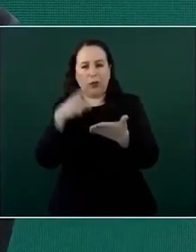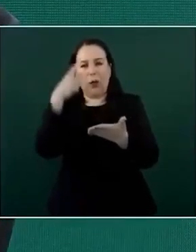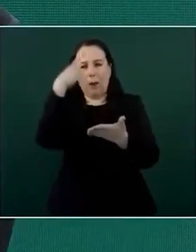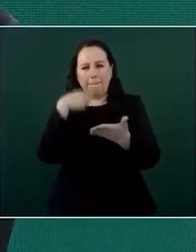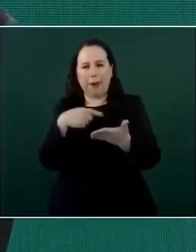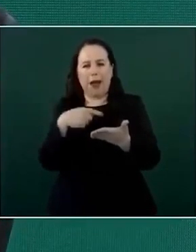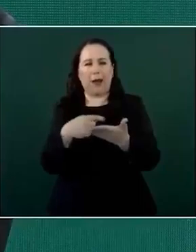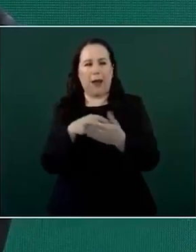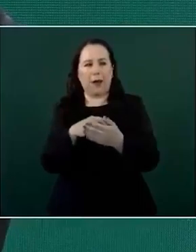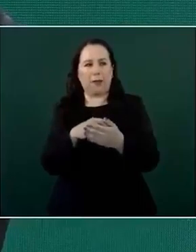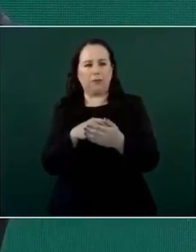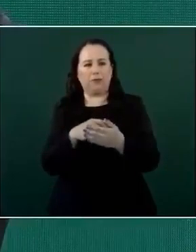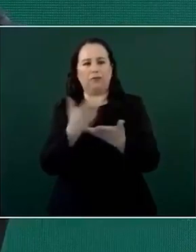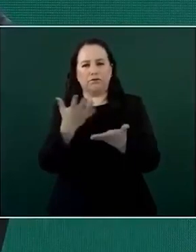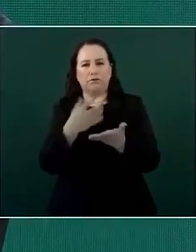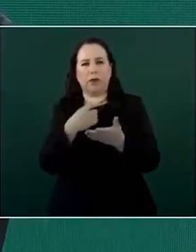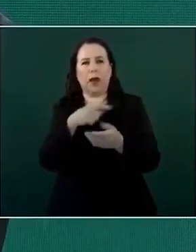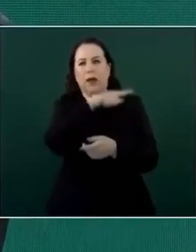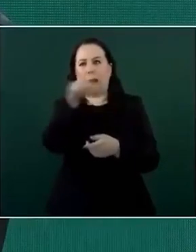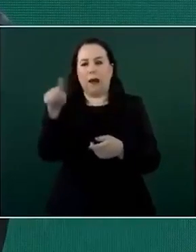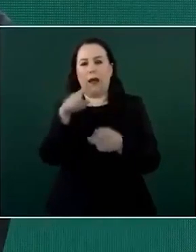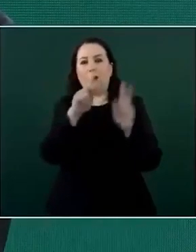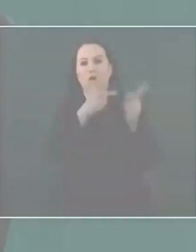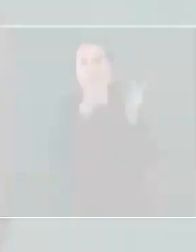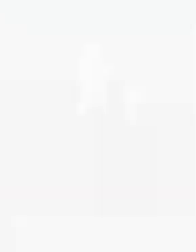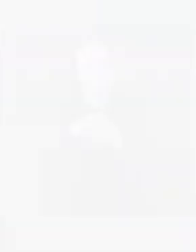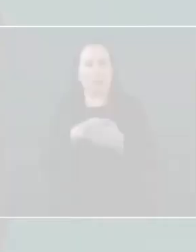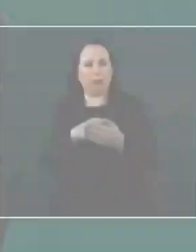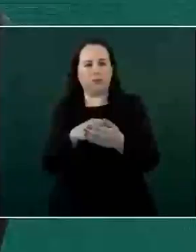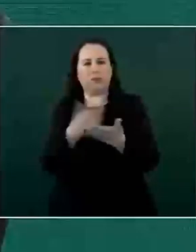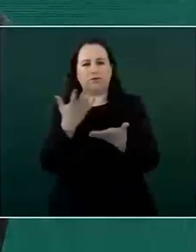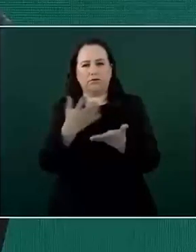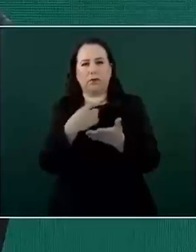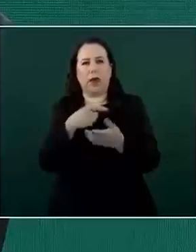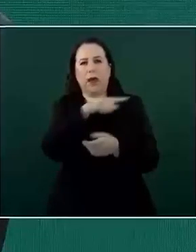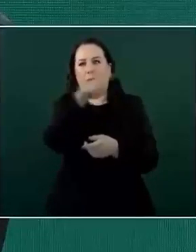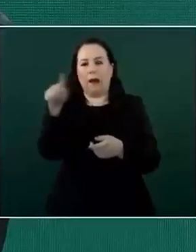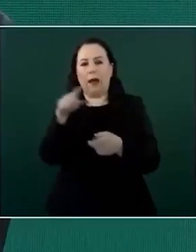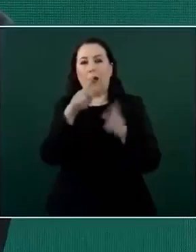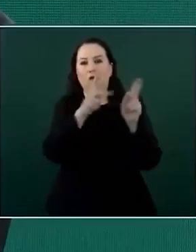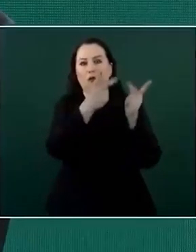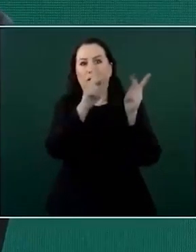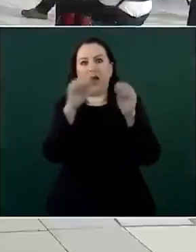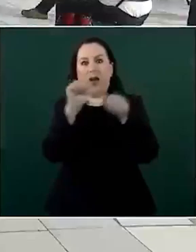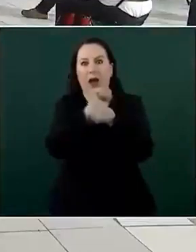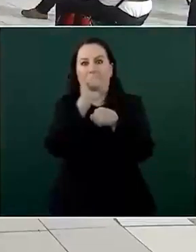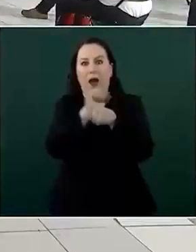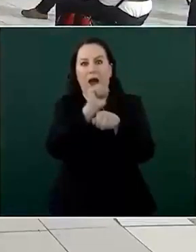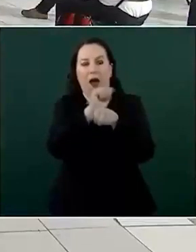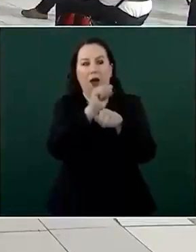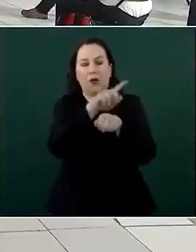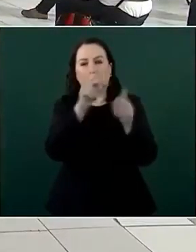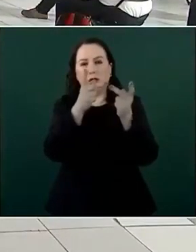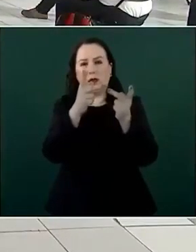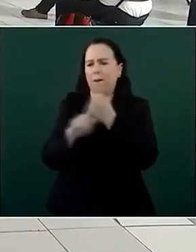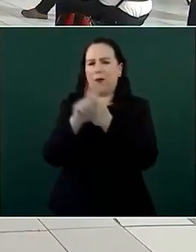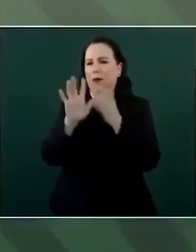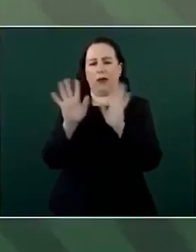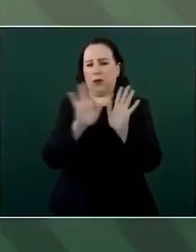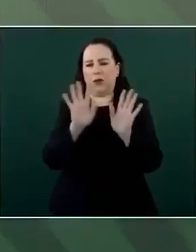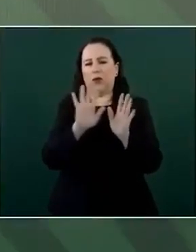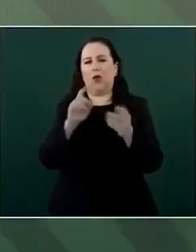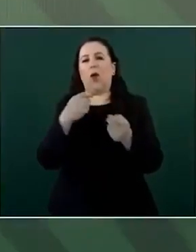López Obrador, este programa dijo que aplicaría en toda la frontera. Pero sí vamos a llevar a cabo un plan de regularización